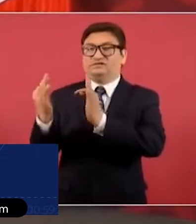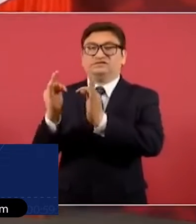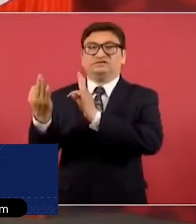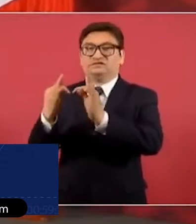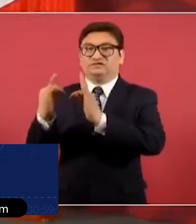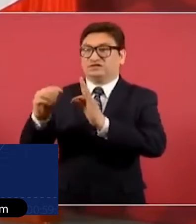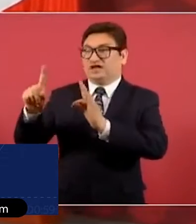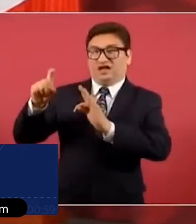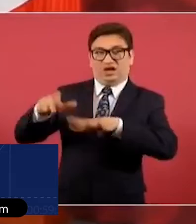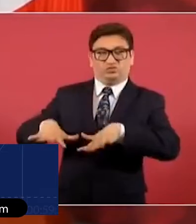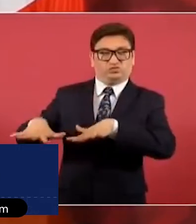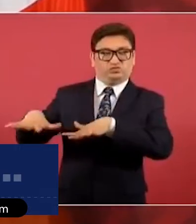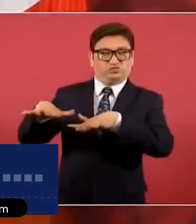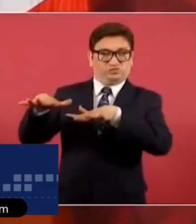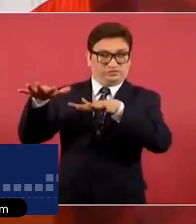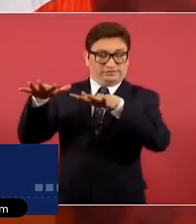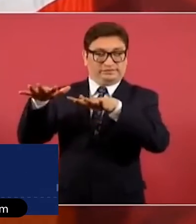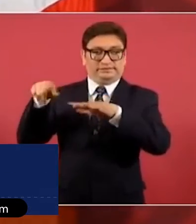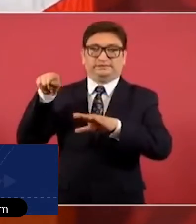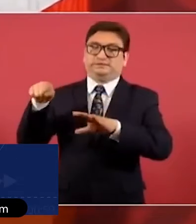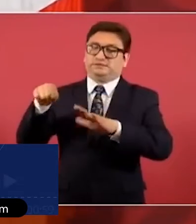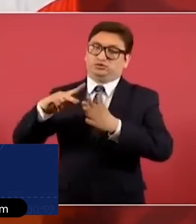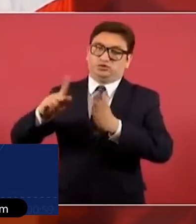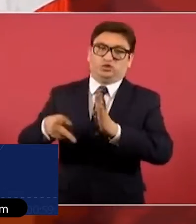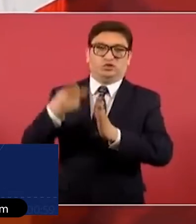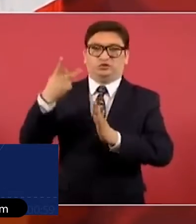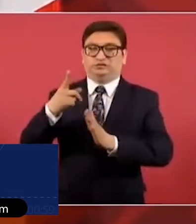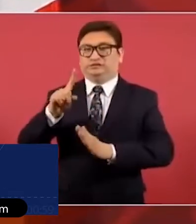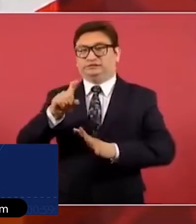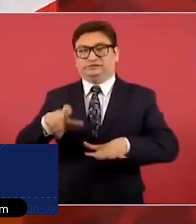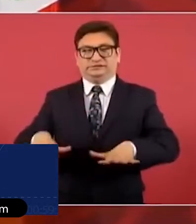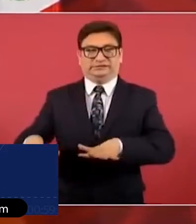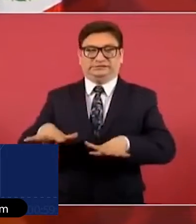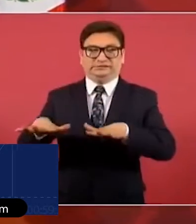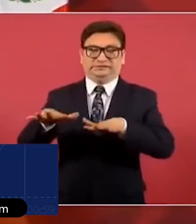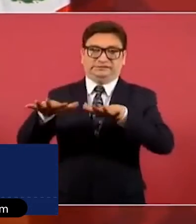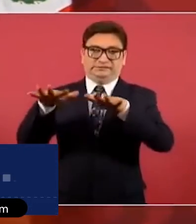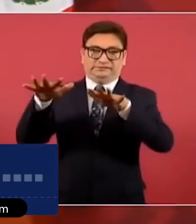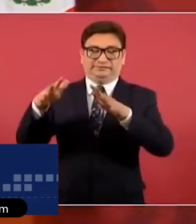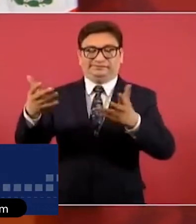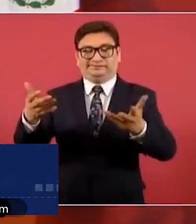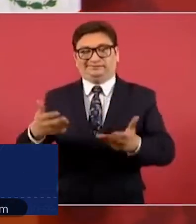está inundada y volvieron a subir los niveles de agua